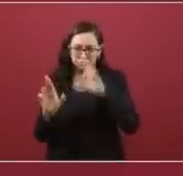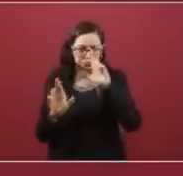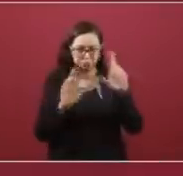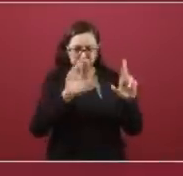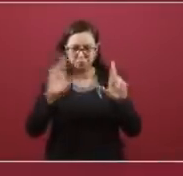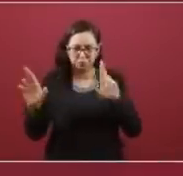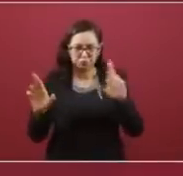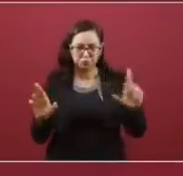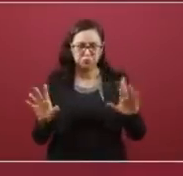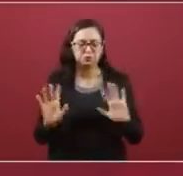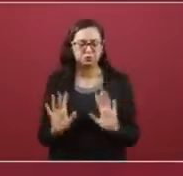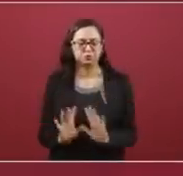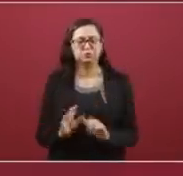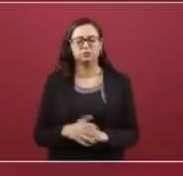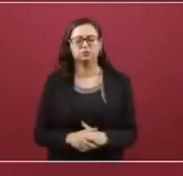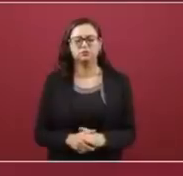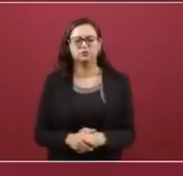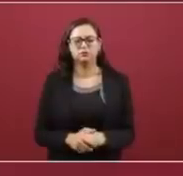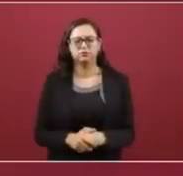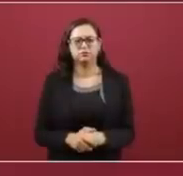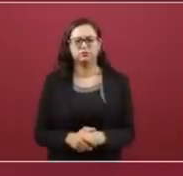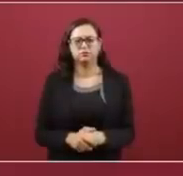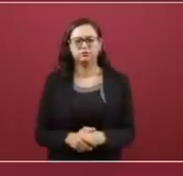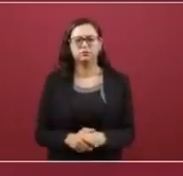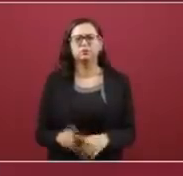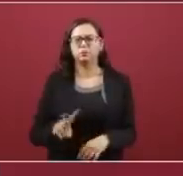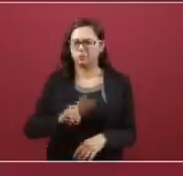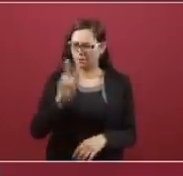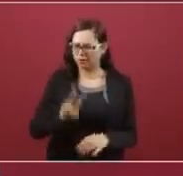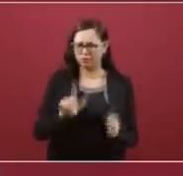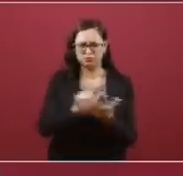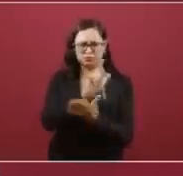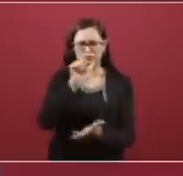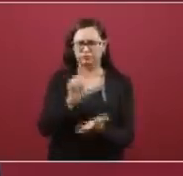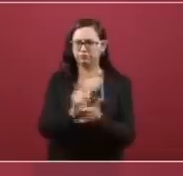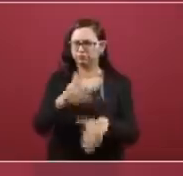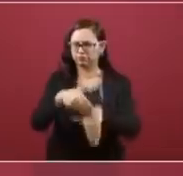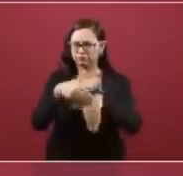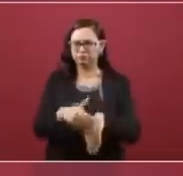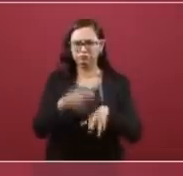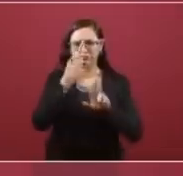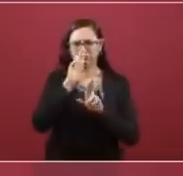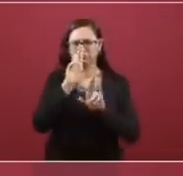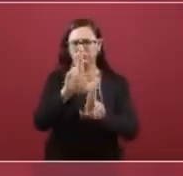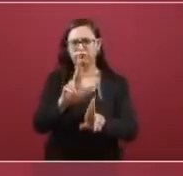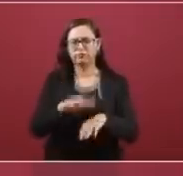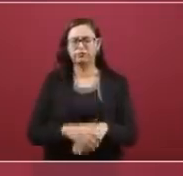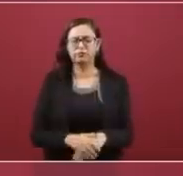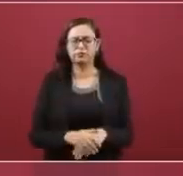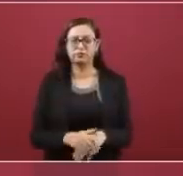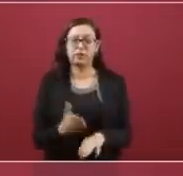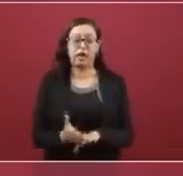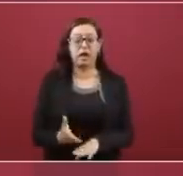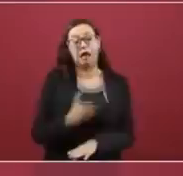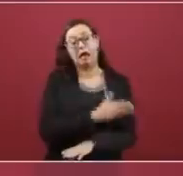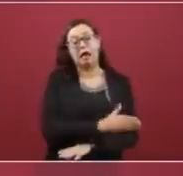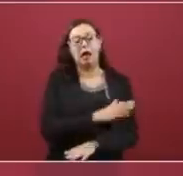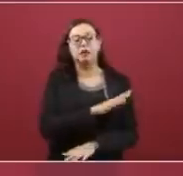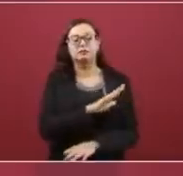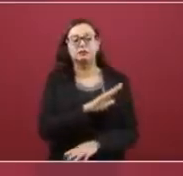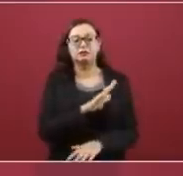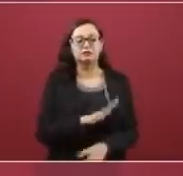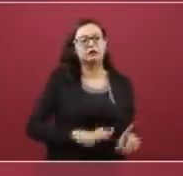De que hay Un auténtico estado de derecho. No es un estado de chueco.